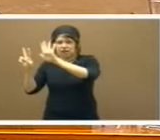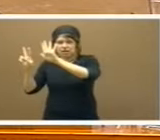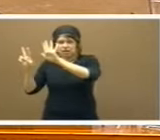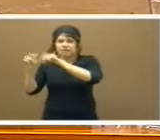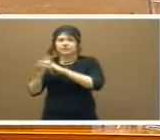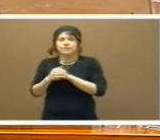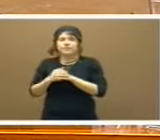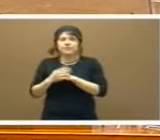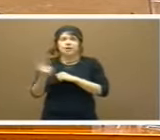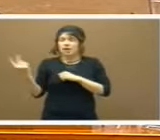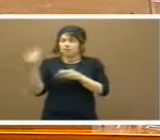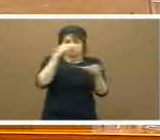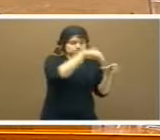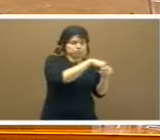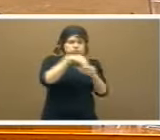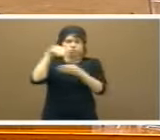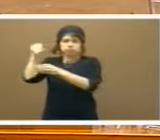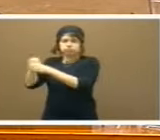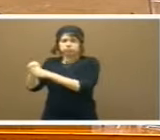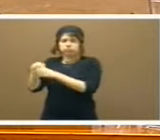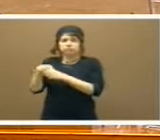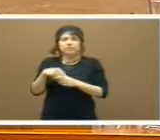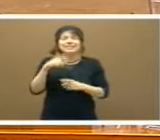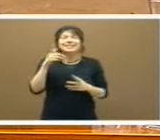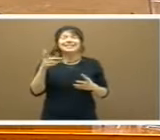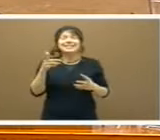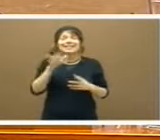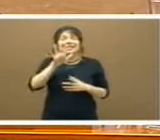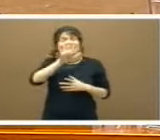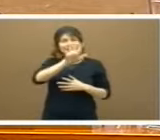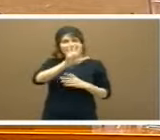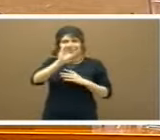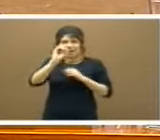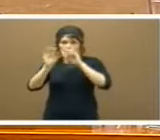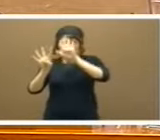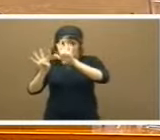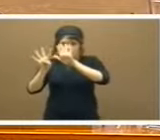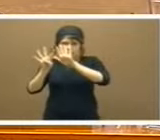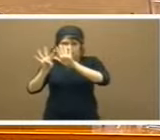perdón, ambas incluidas, y desde la 509